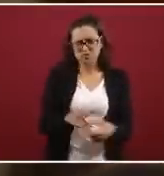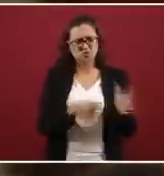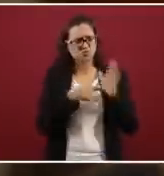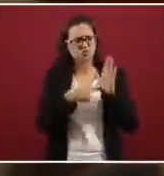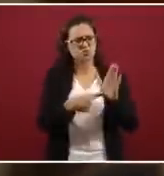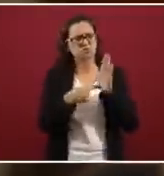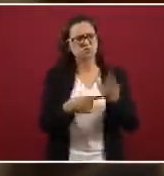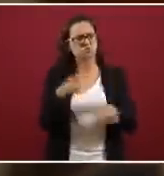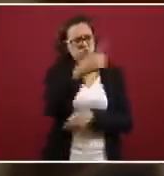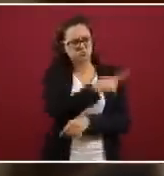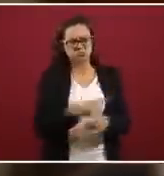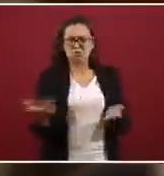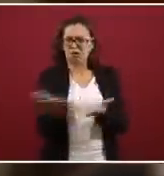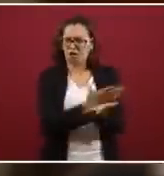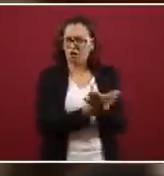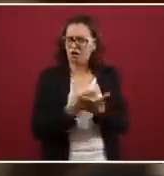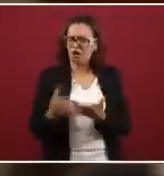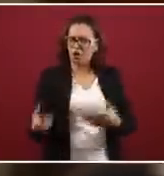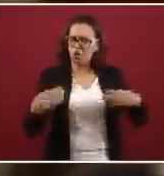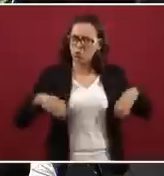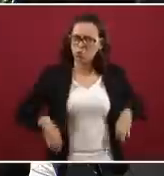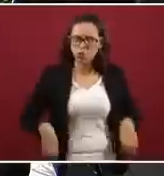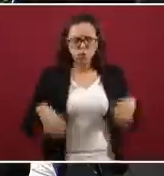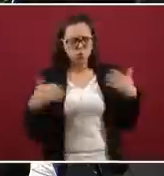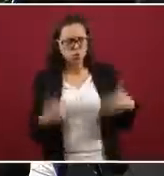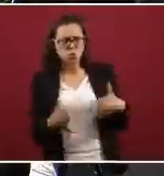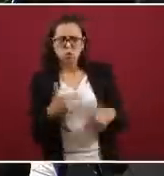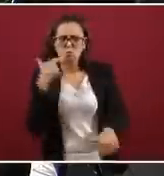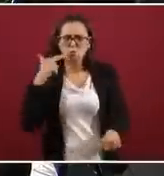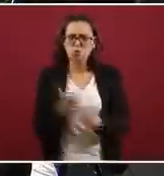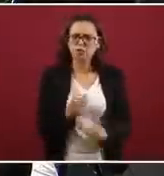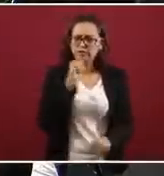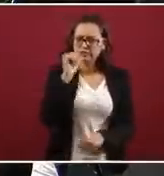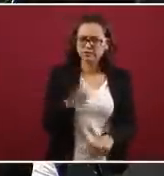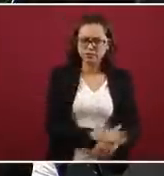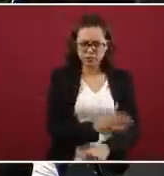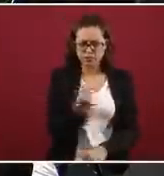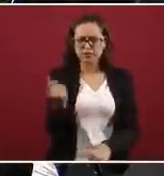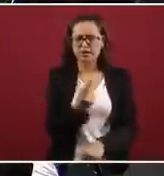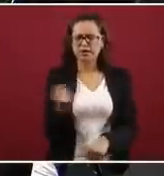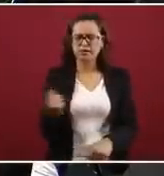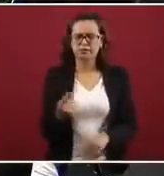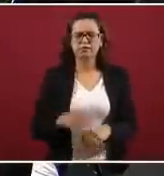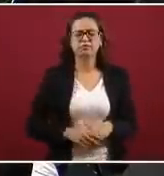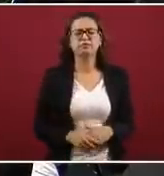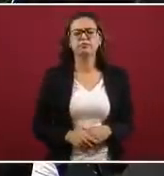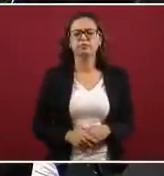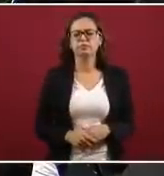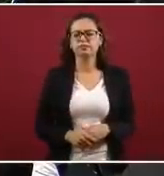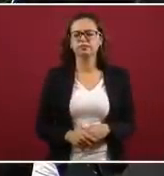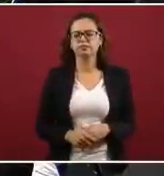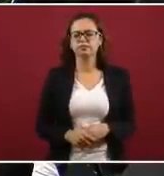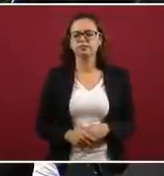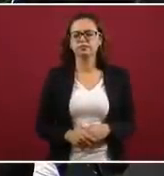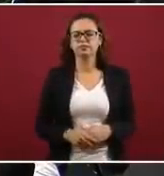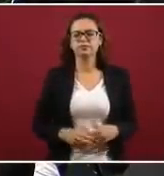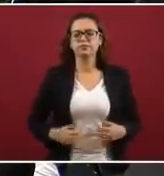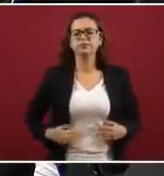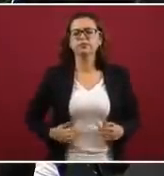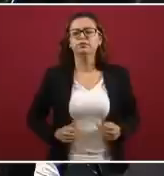qué no se hacen responsables de esta situación? Gracias, presidente. Bueno, dos cosas por lo que a mí